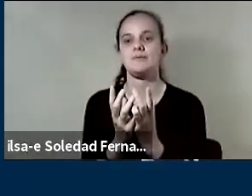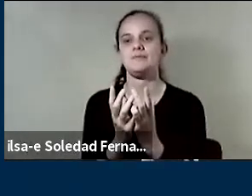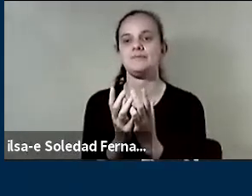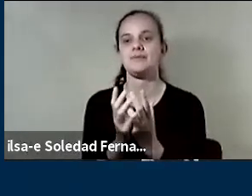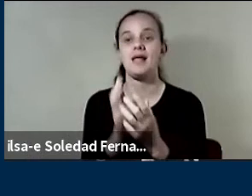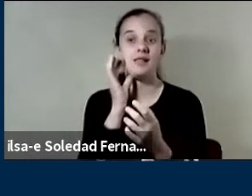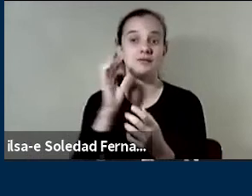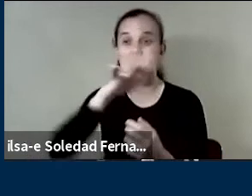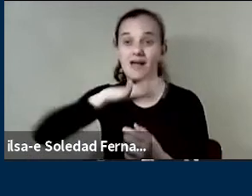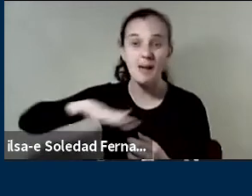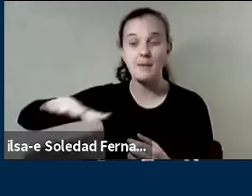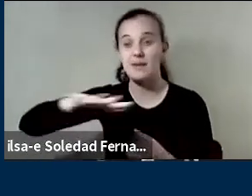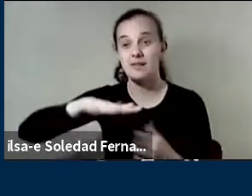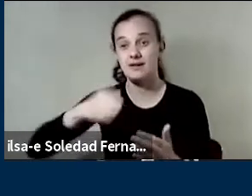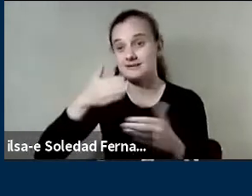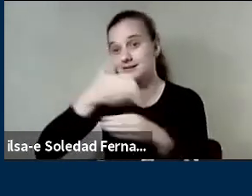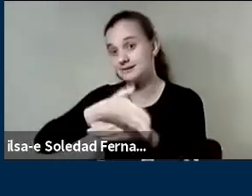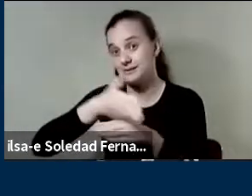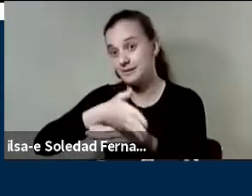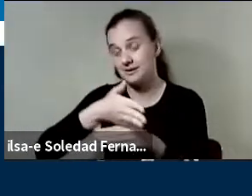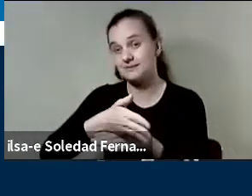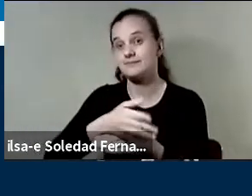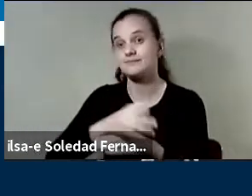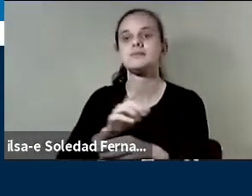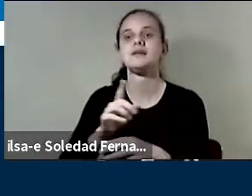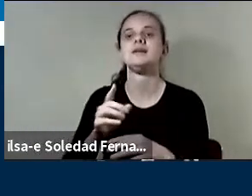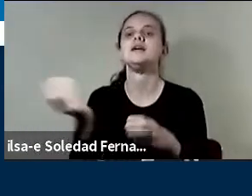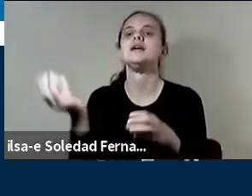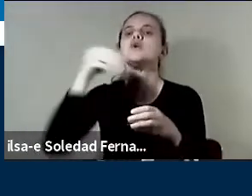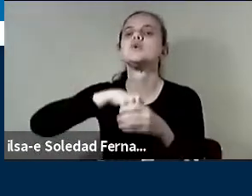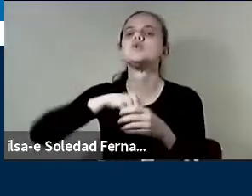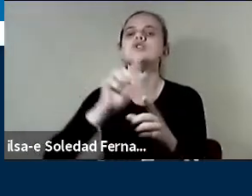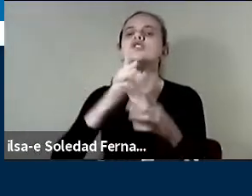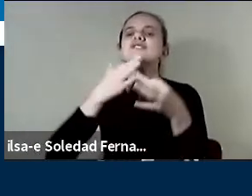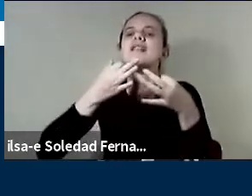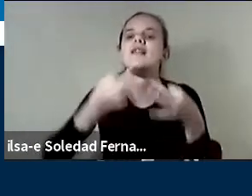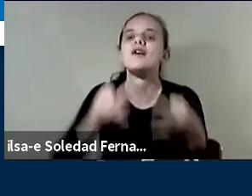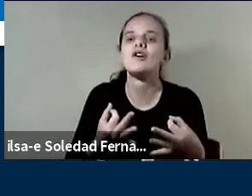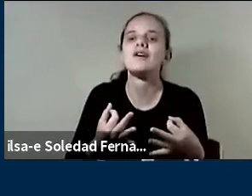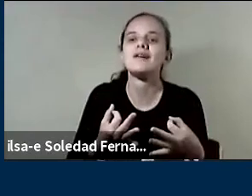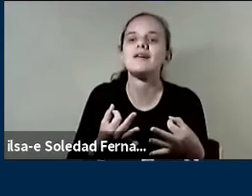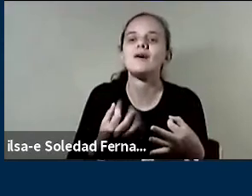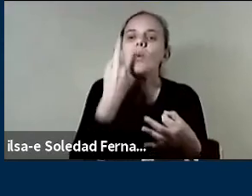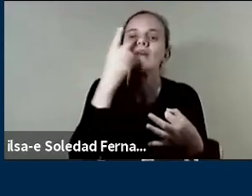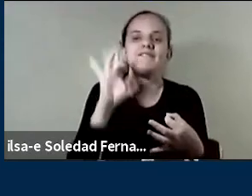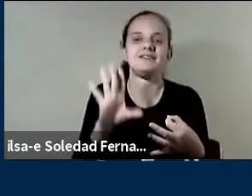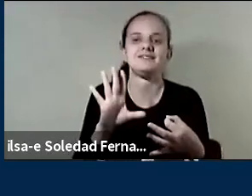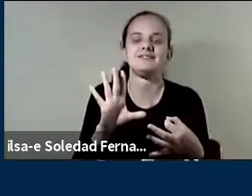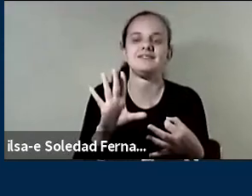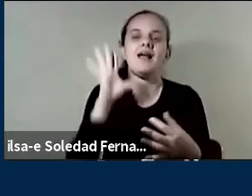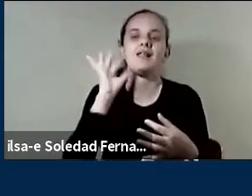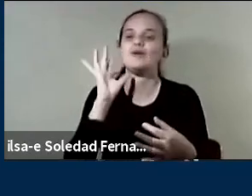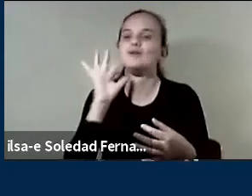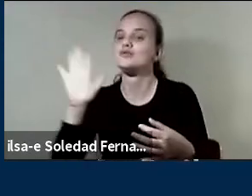de los distintos ambientes, todos tenemos poder para hacer al menos un ambiente un poco más accesible, que la